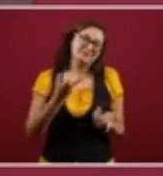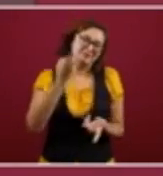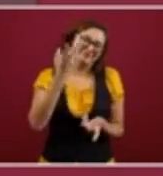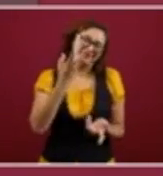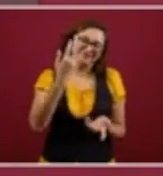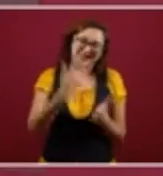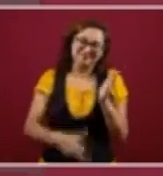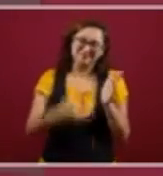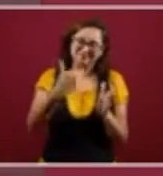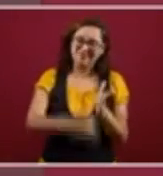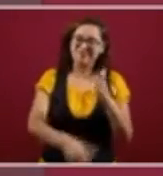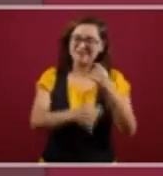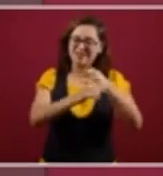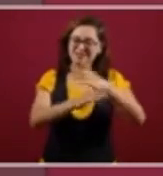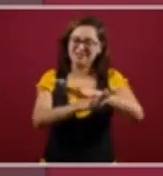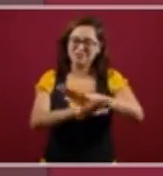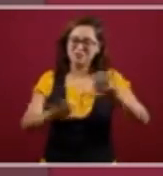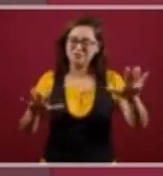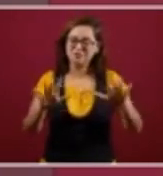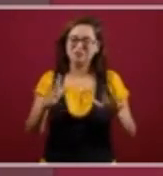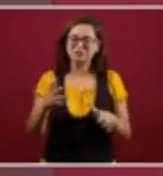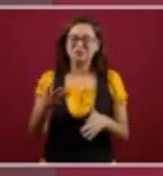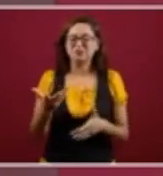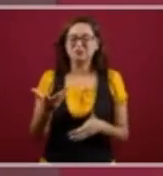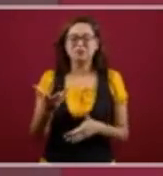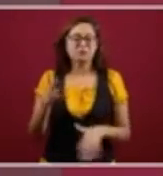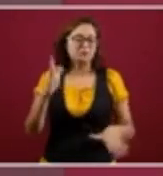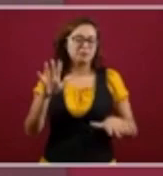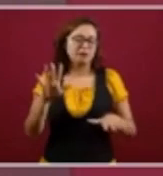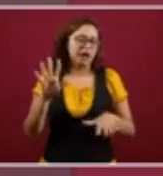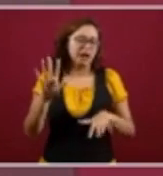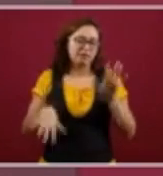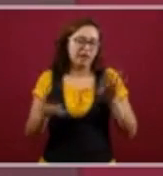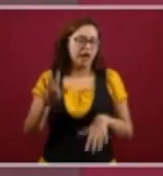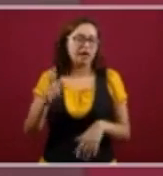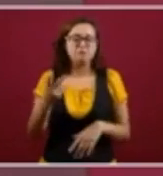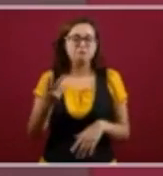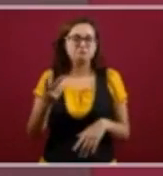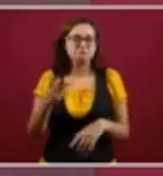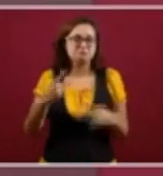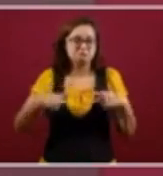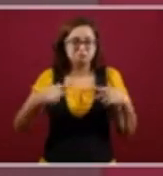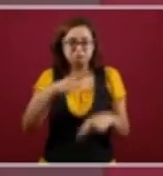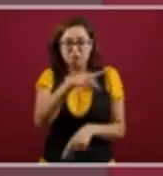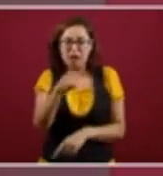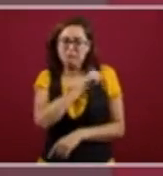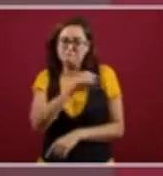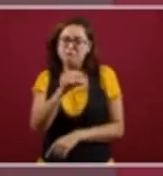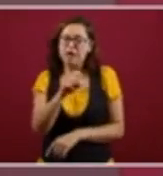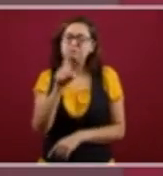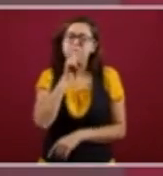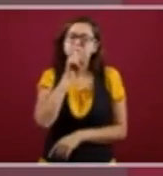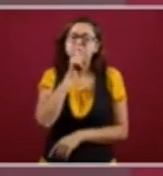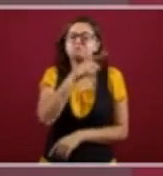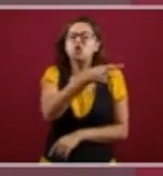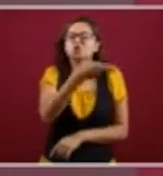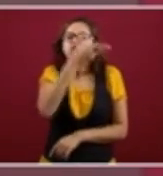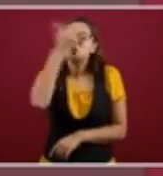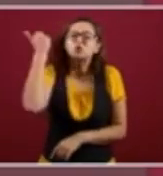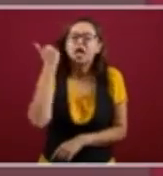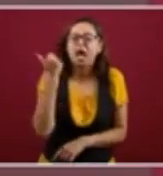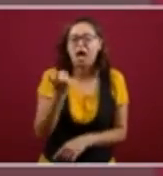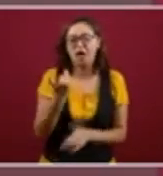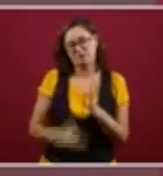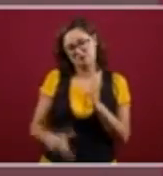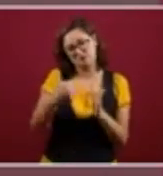porque hay algunos que no lo hacen de mala fe, que defiendan lo del